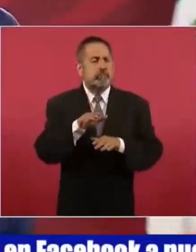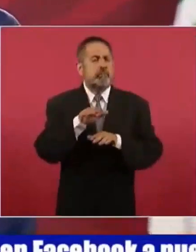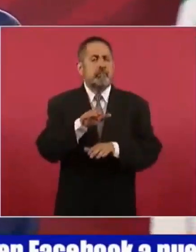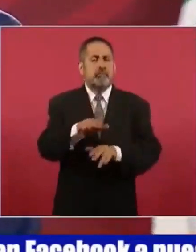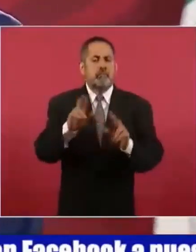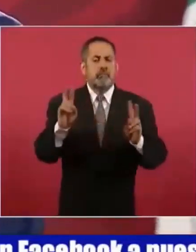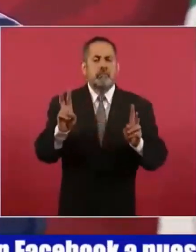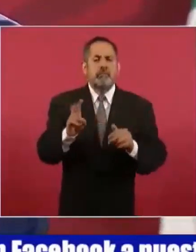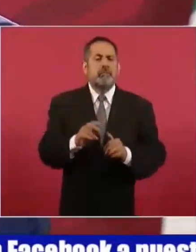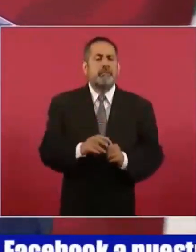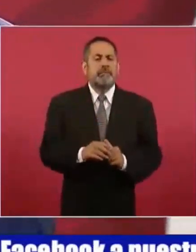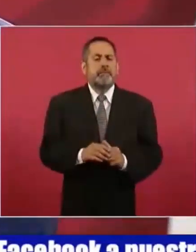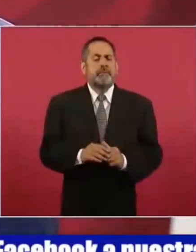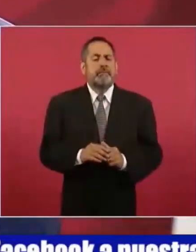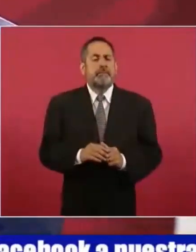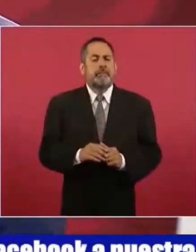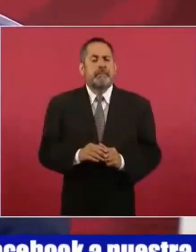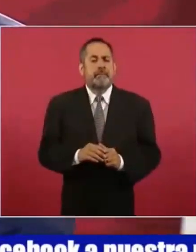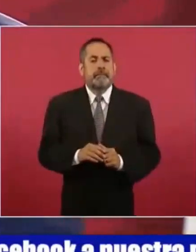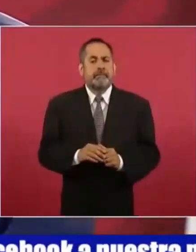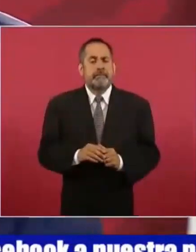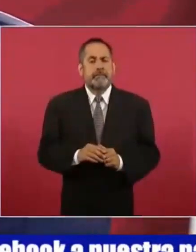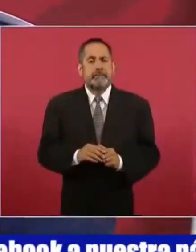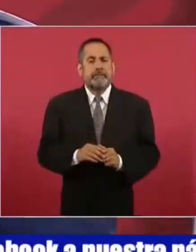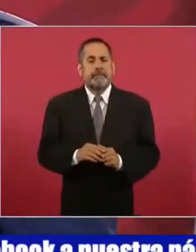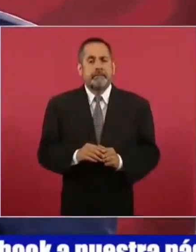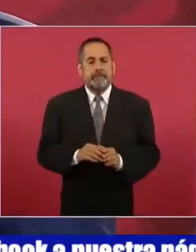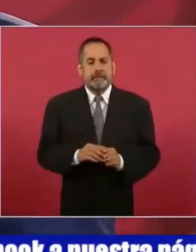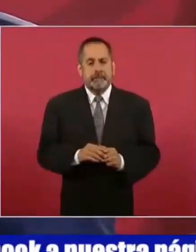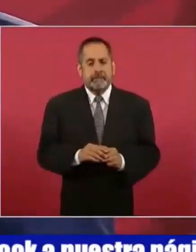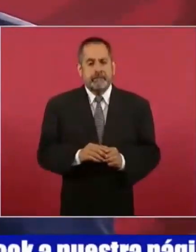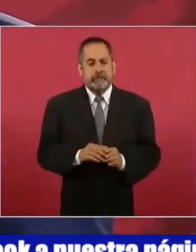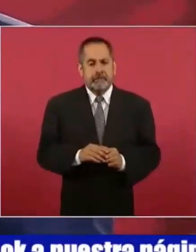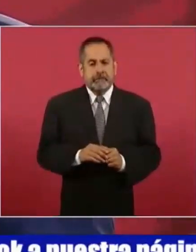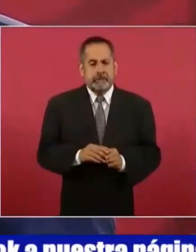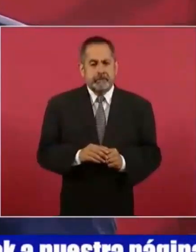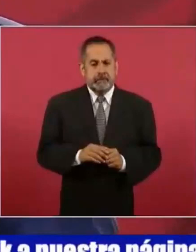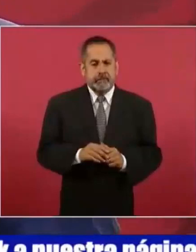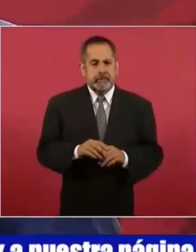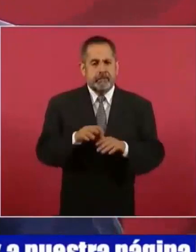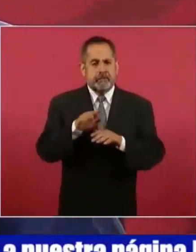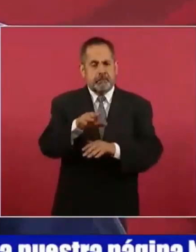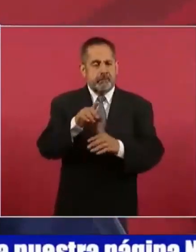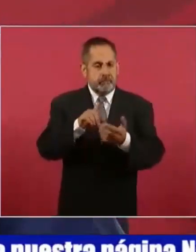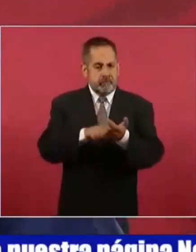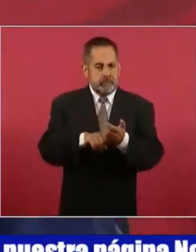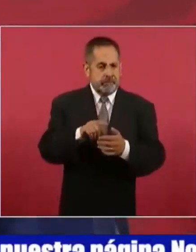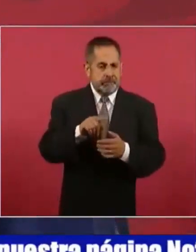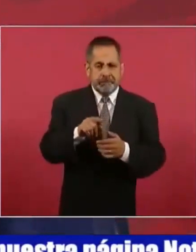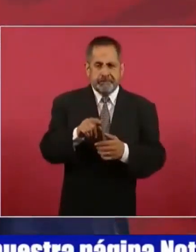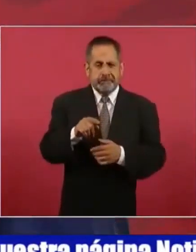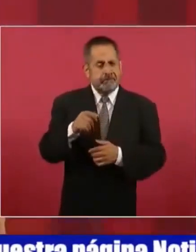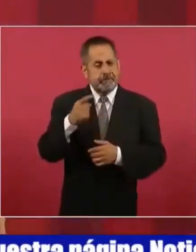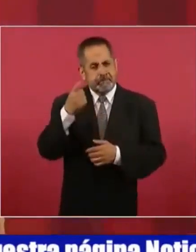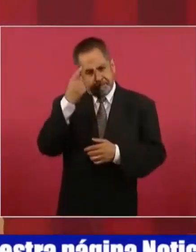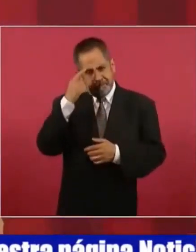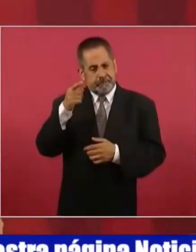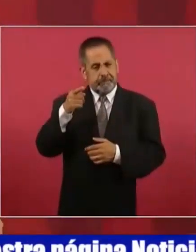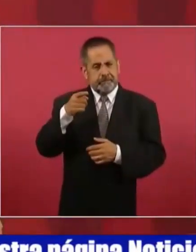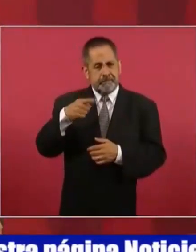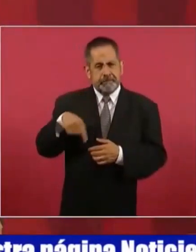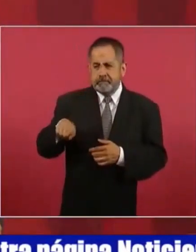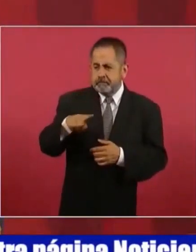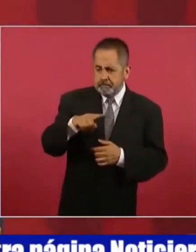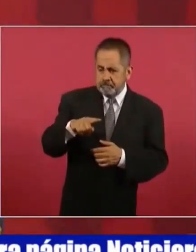chileno Gabriel Boric con el 39%, el brasileño Jair Bolsonaro con el 30%, el colombiano Iván Duque con el 26%,